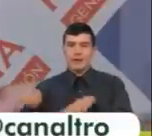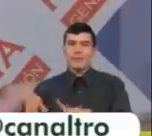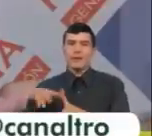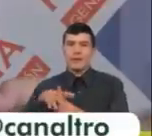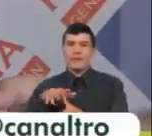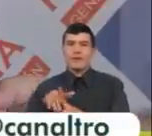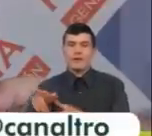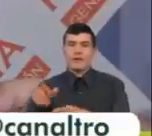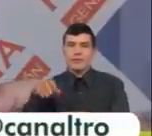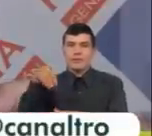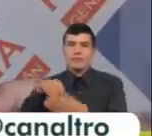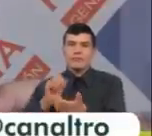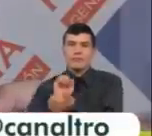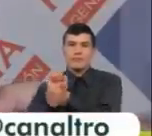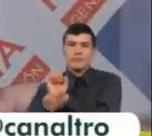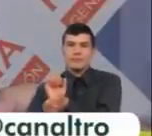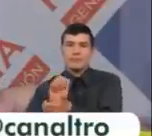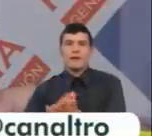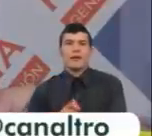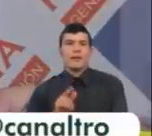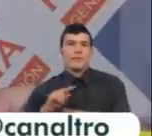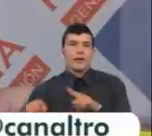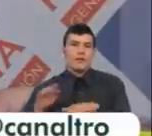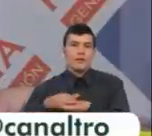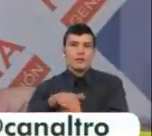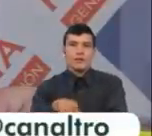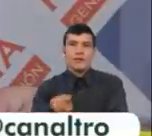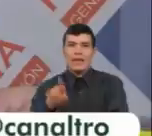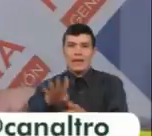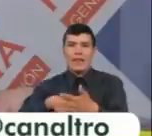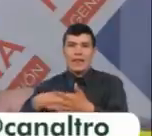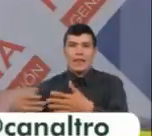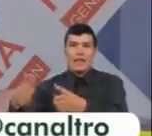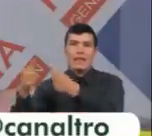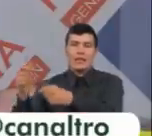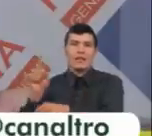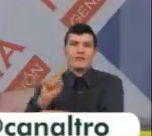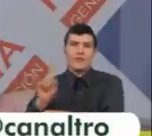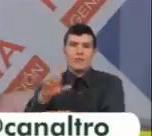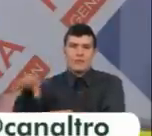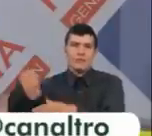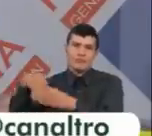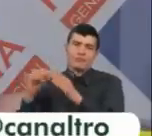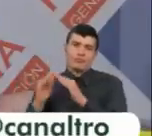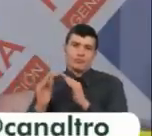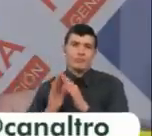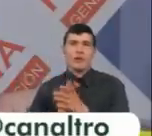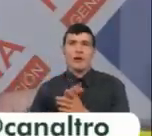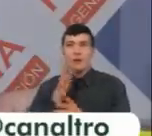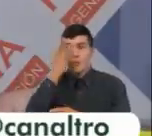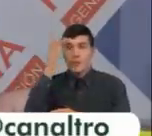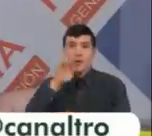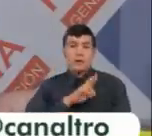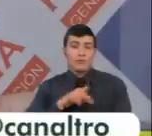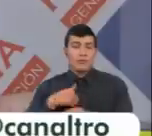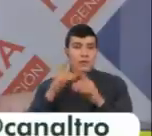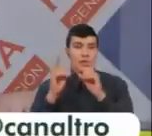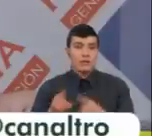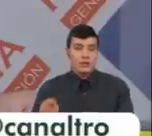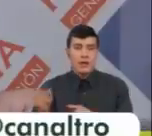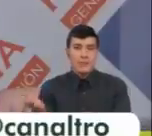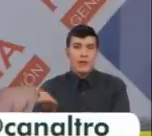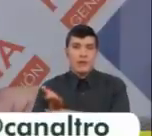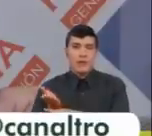medida de aseguramiento pero en consecuencia la de él no es intramural porque la decisión que nos conduce a pedir